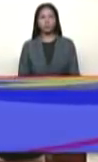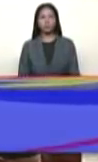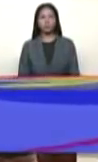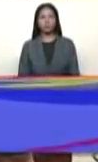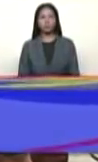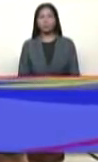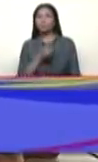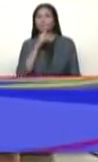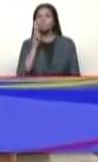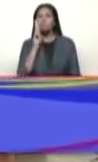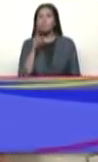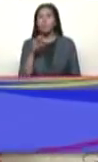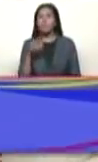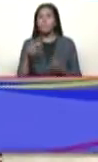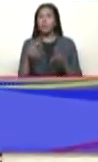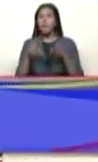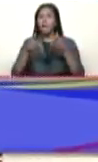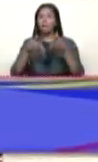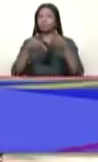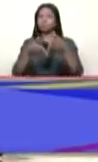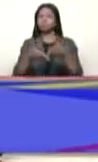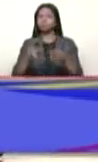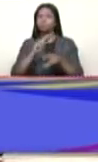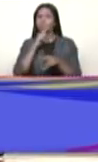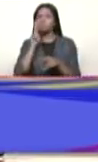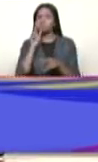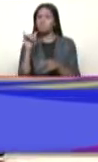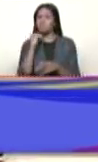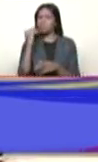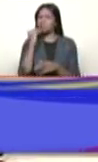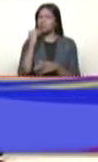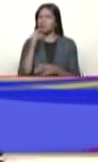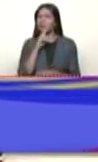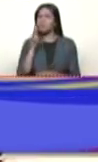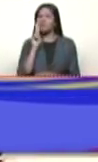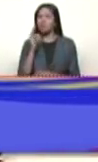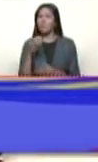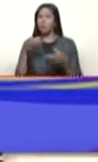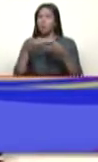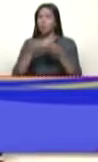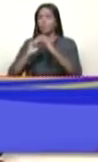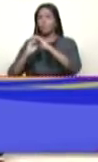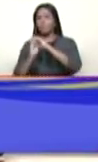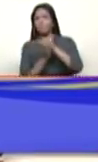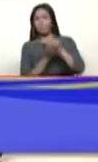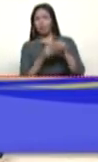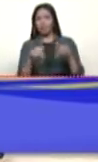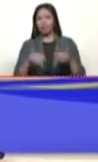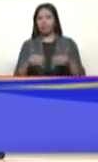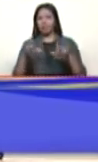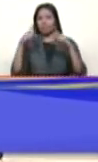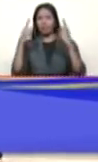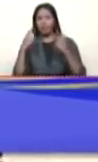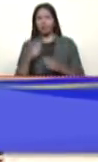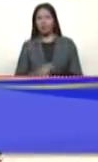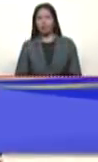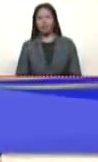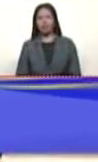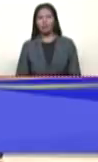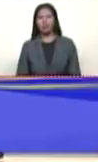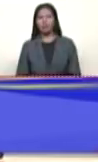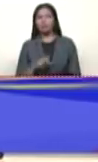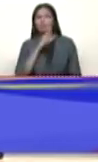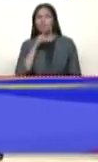¿Cómo se llama el puerto que queda por aquí? ¿Cómo se llama el equipo de béisbol? ¿Y cómo se llamó